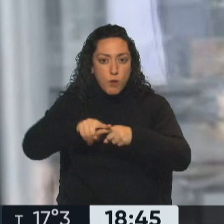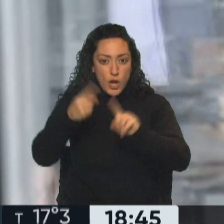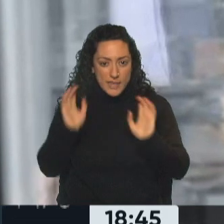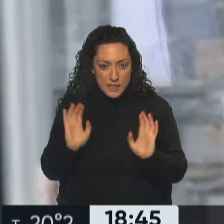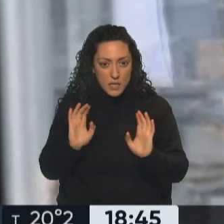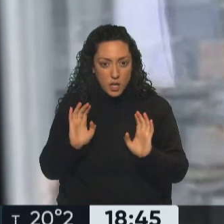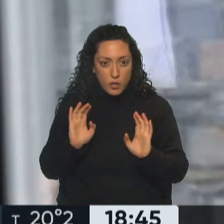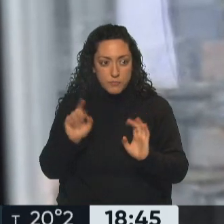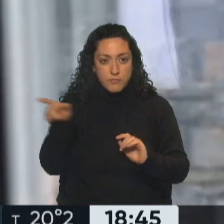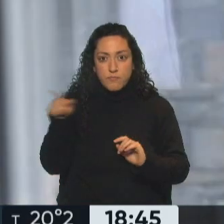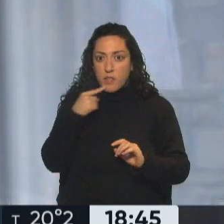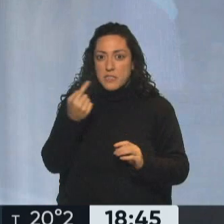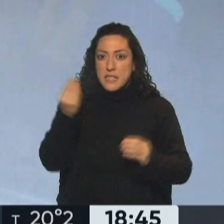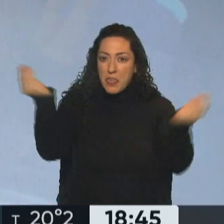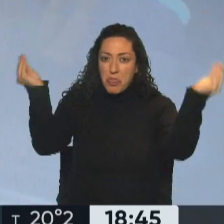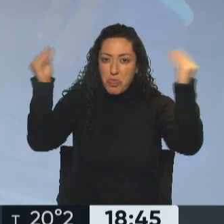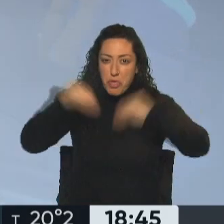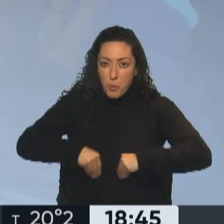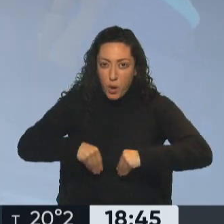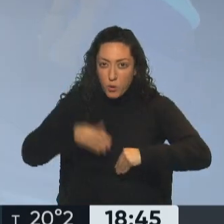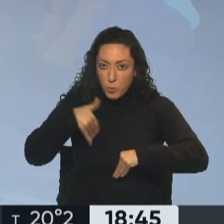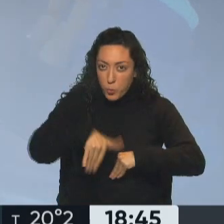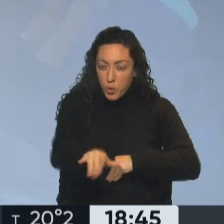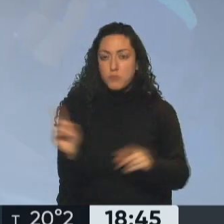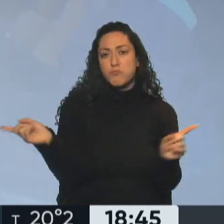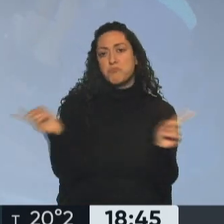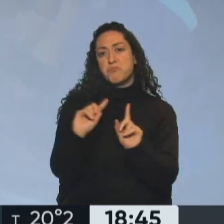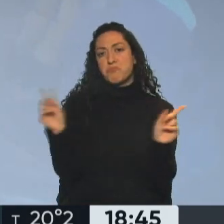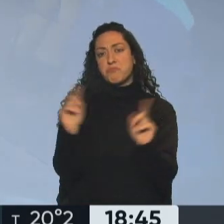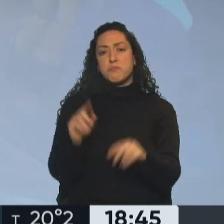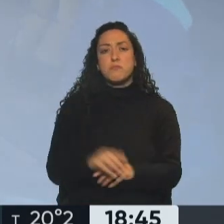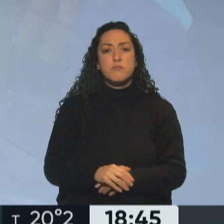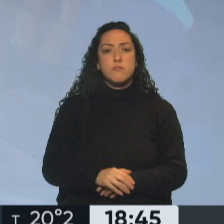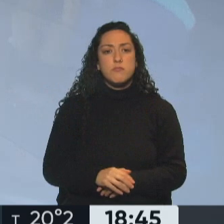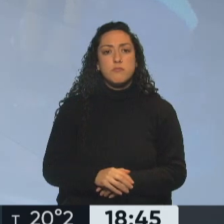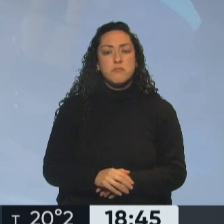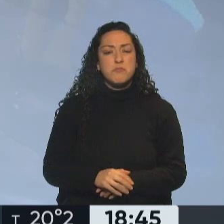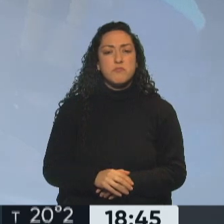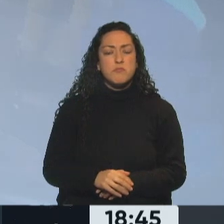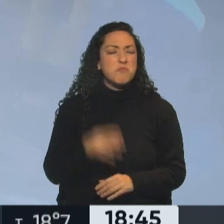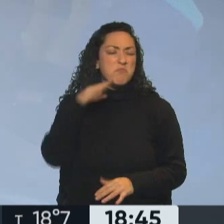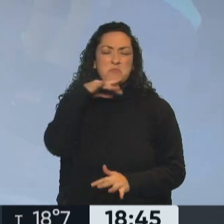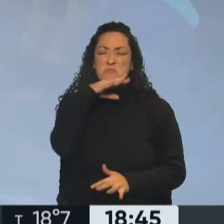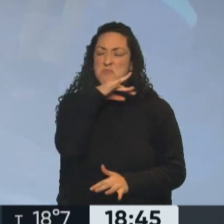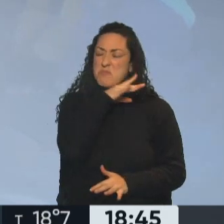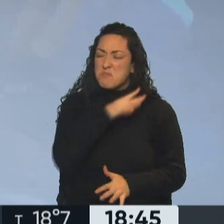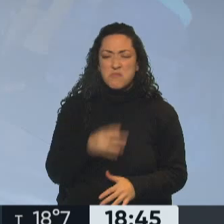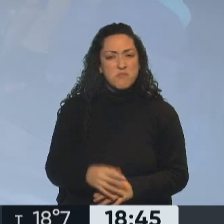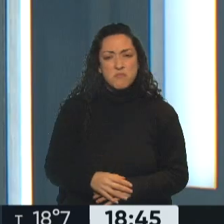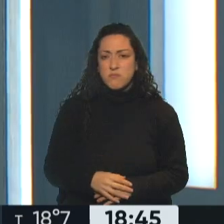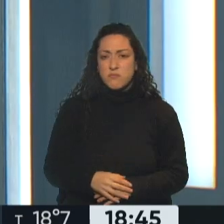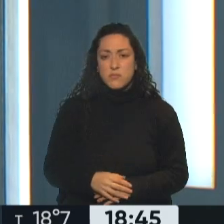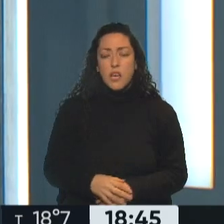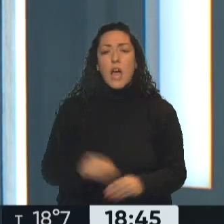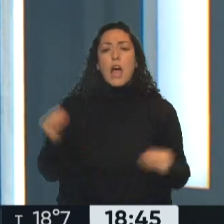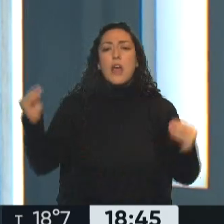no hay una devaluación inminente atribuida a este señor. Quien lo sabe es Nazarena. ¿Cómo es la mano? No entiendo nada. A ver, no hay una